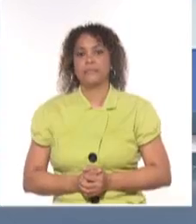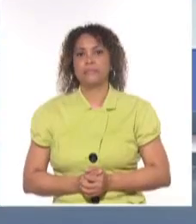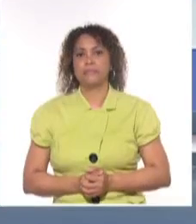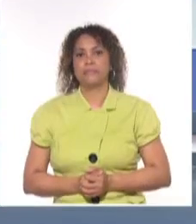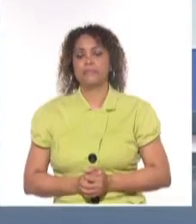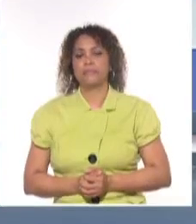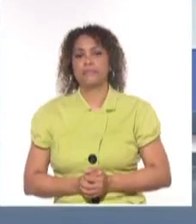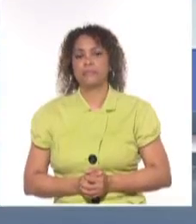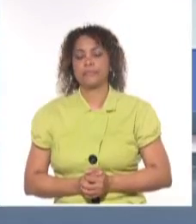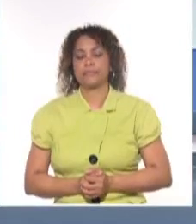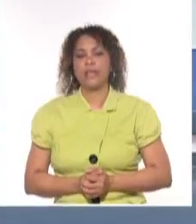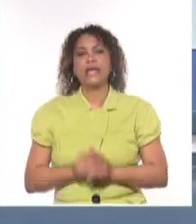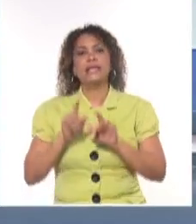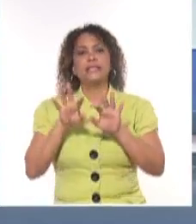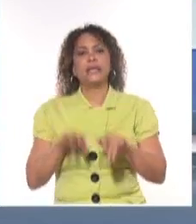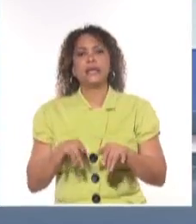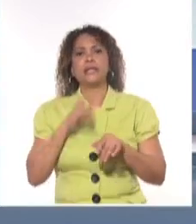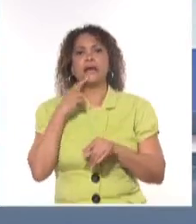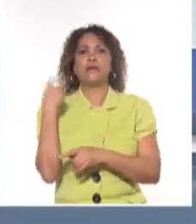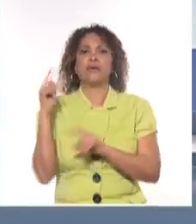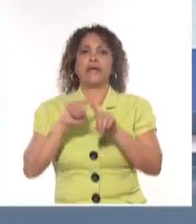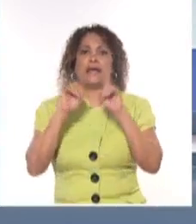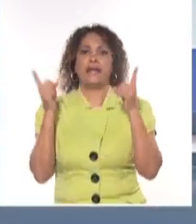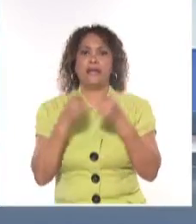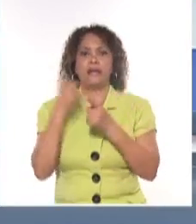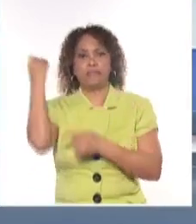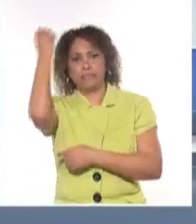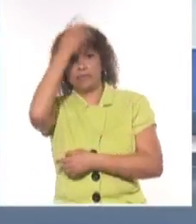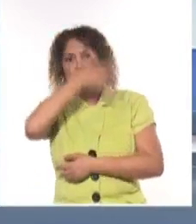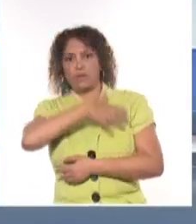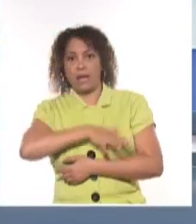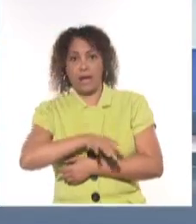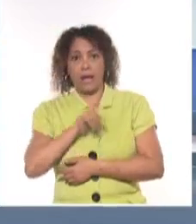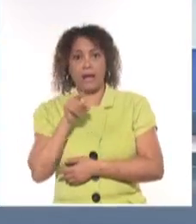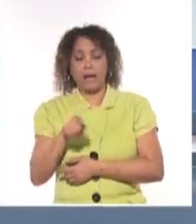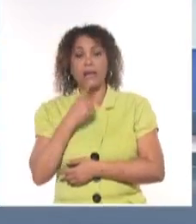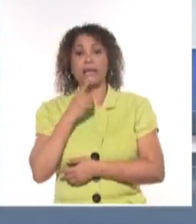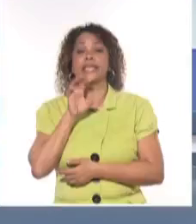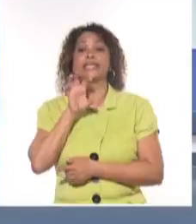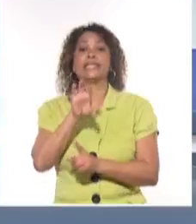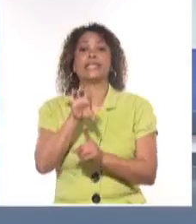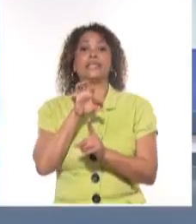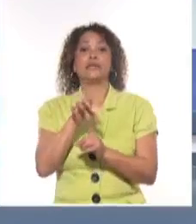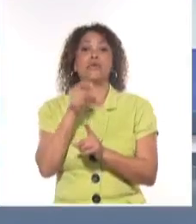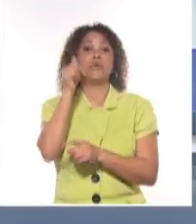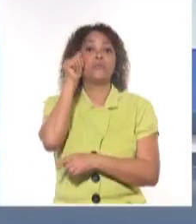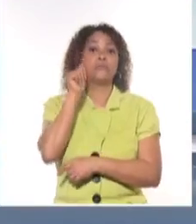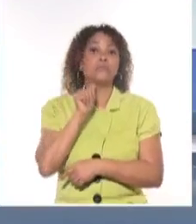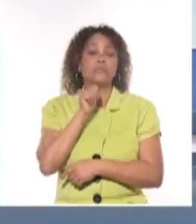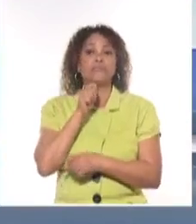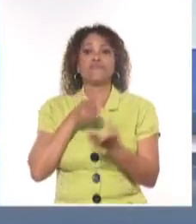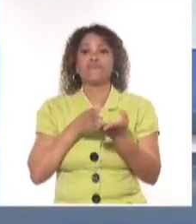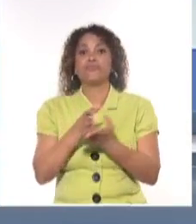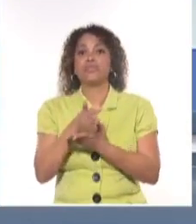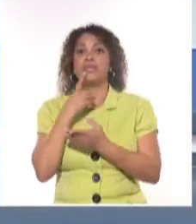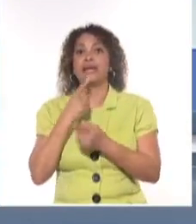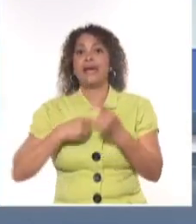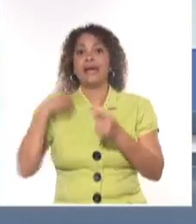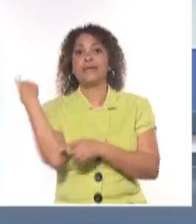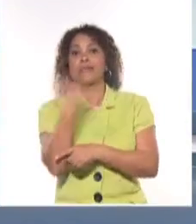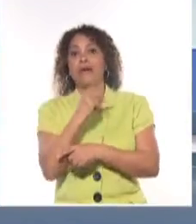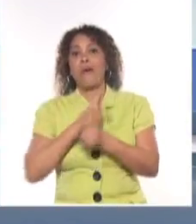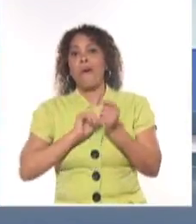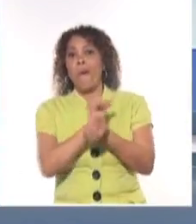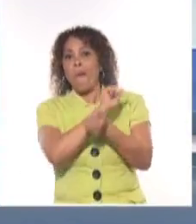Y el secretario general de la Liga Árabe, Ahmed Abul Gheit, criticó este sábado la continua agresión a los territorios